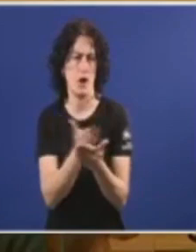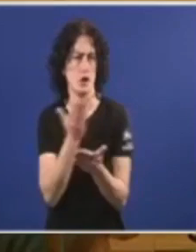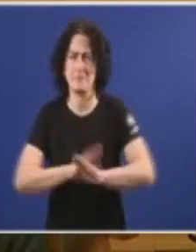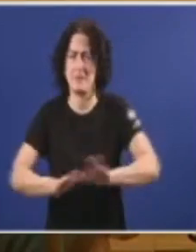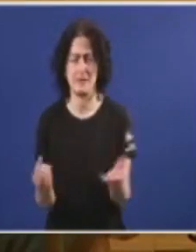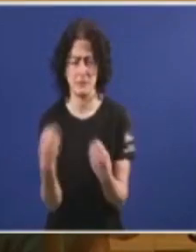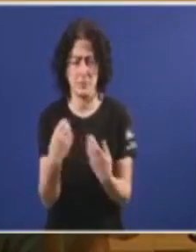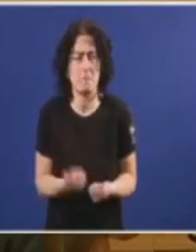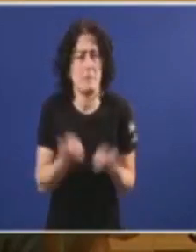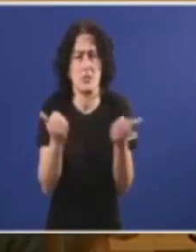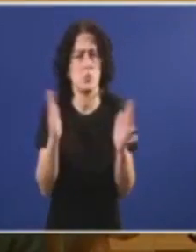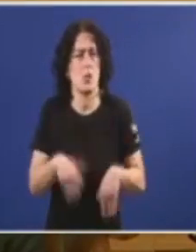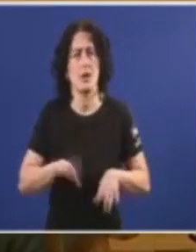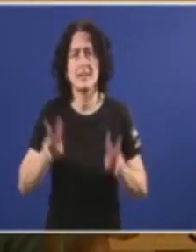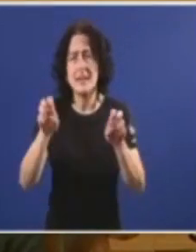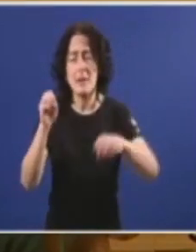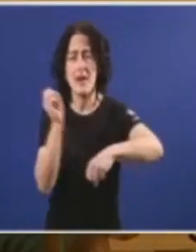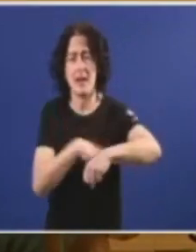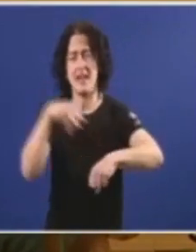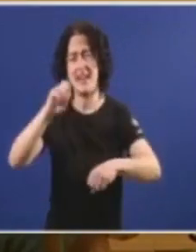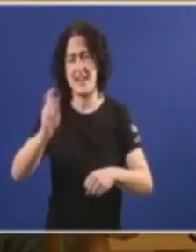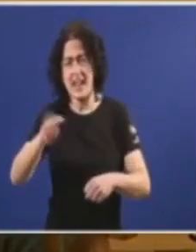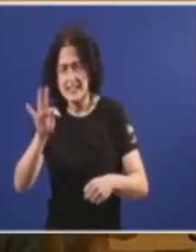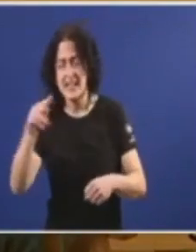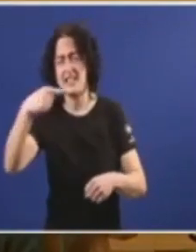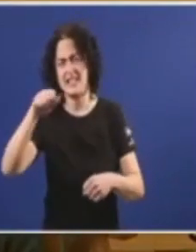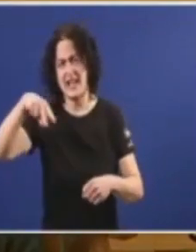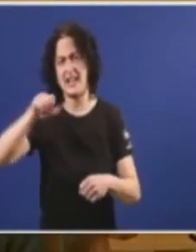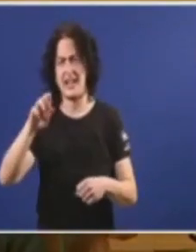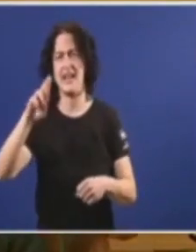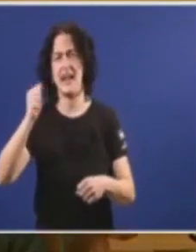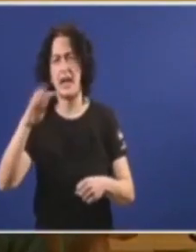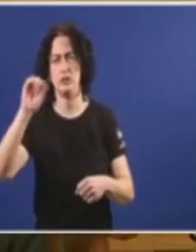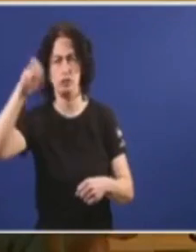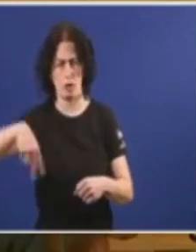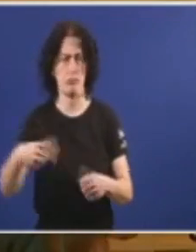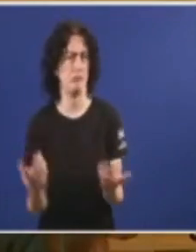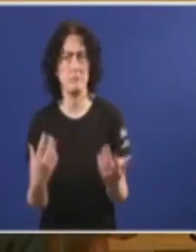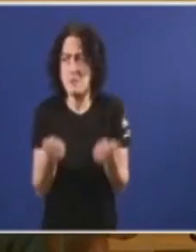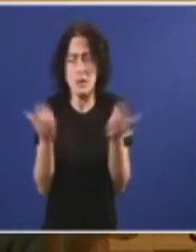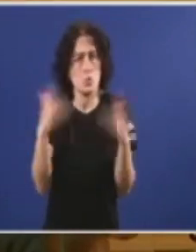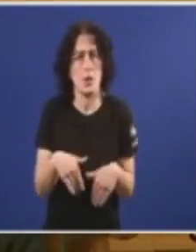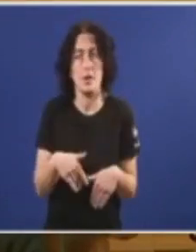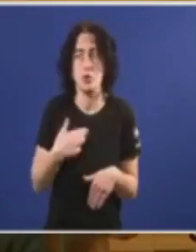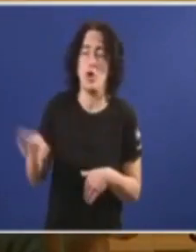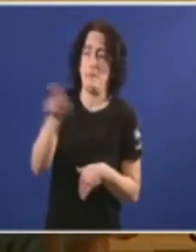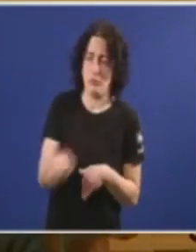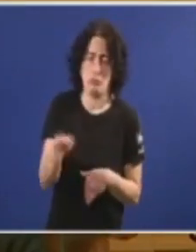información que temos sobre os fondos Next Generation. Eu volvo a reiterarlle, a pesar de que nos parece que